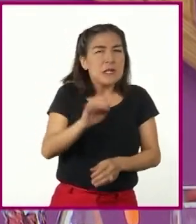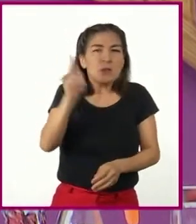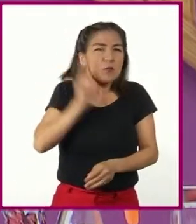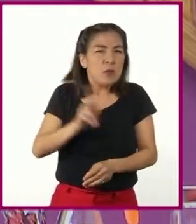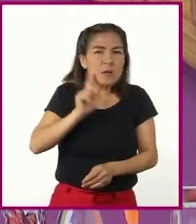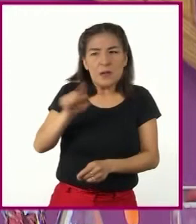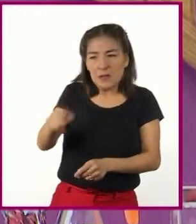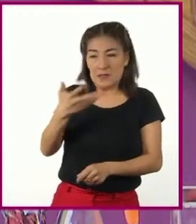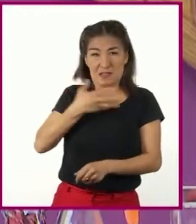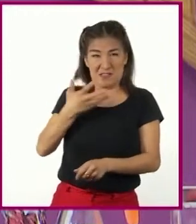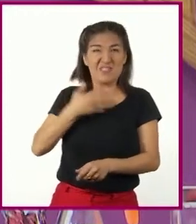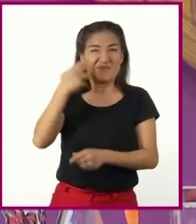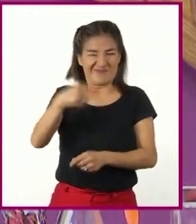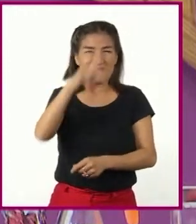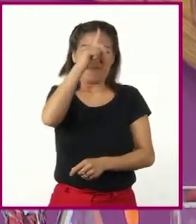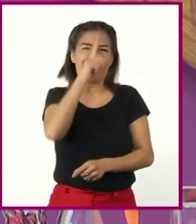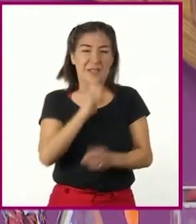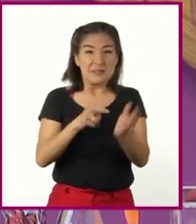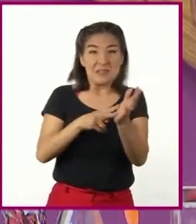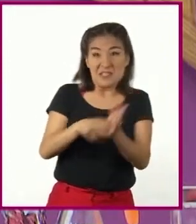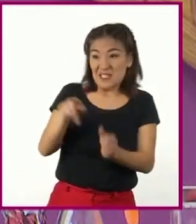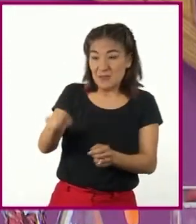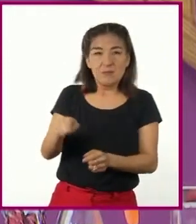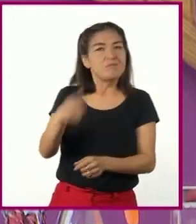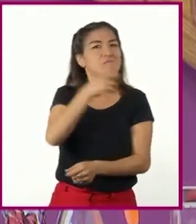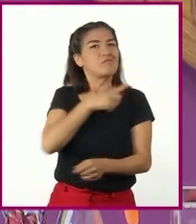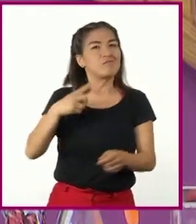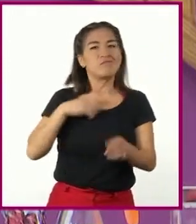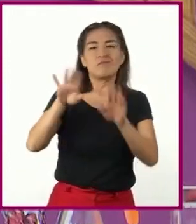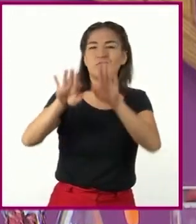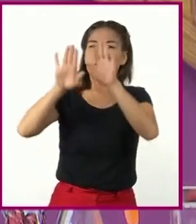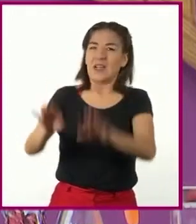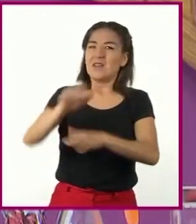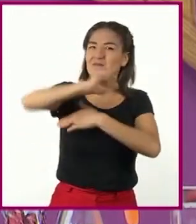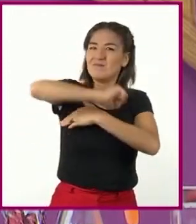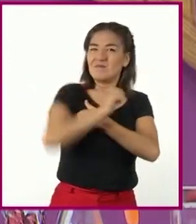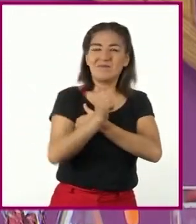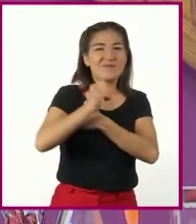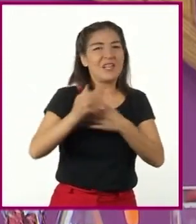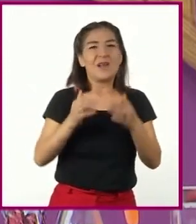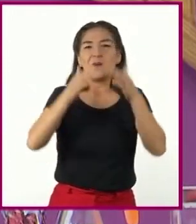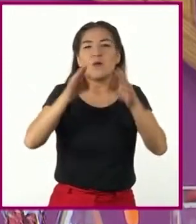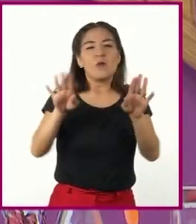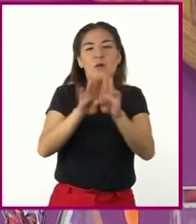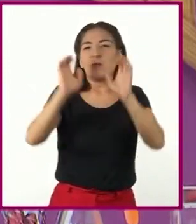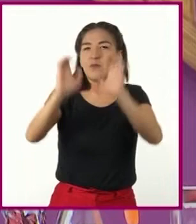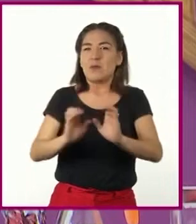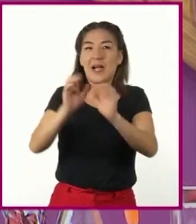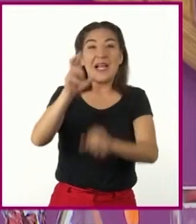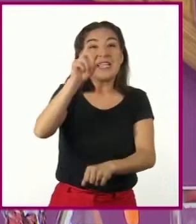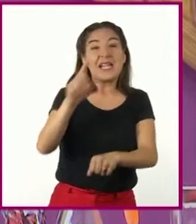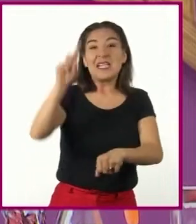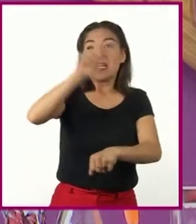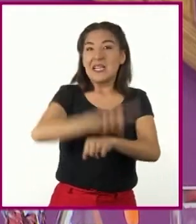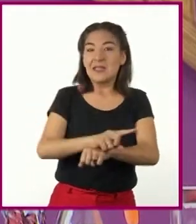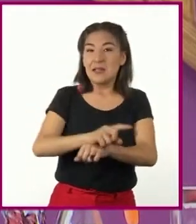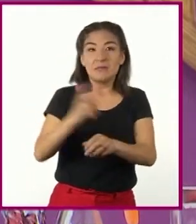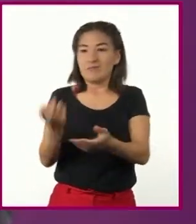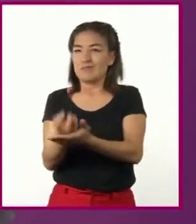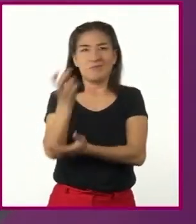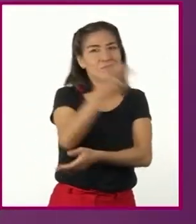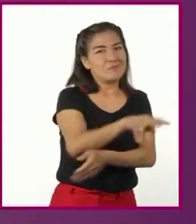de padecer la enfermedad debería permanecer a bordo durante un periodo de 30 días antes de bajar a